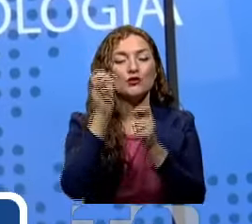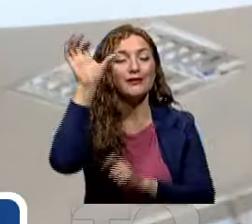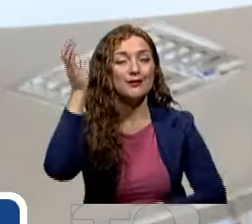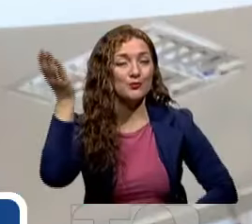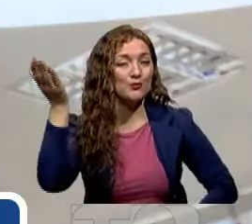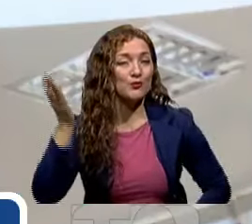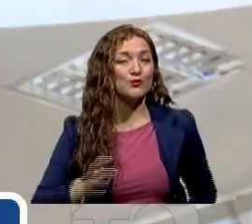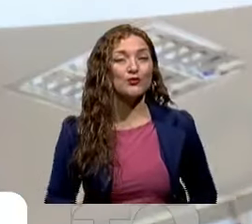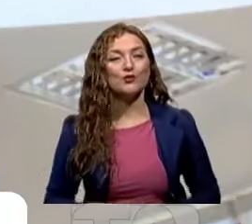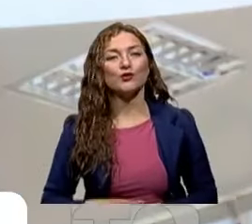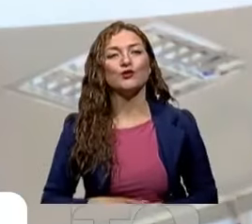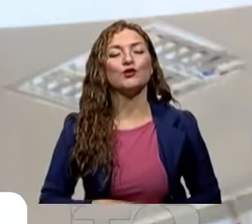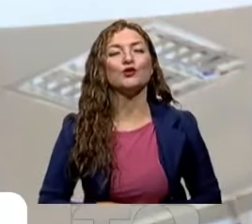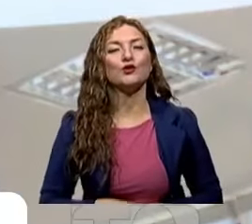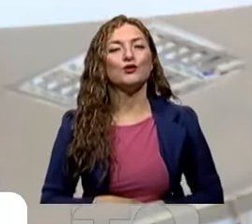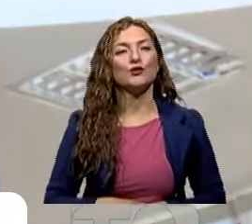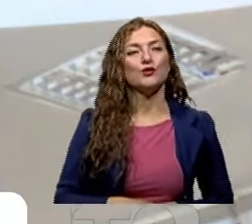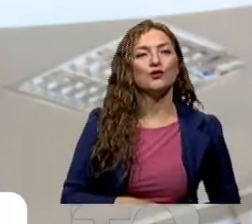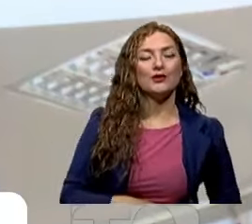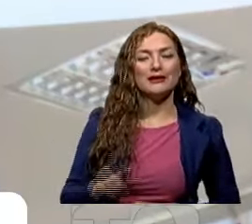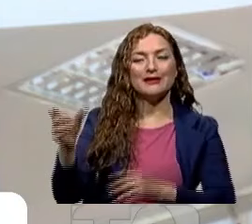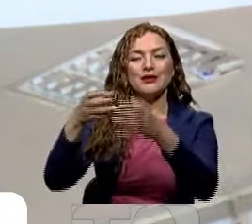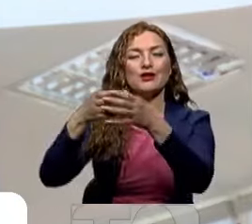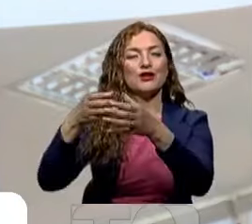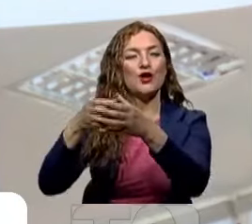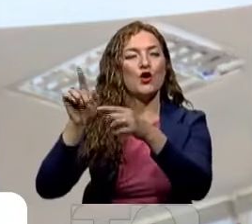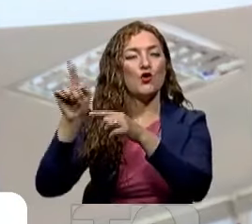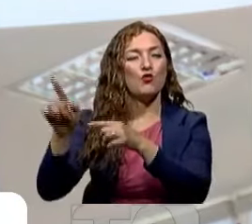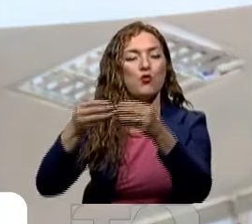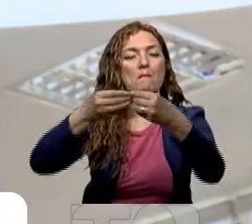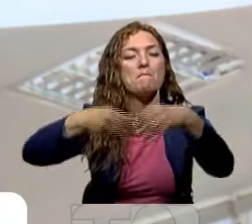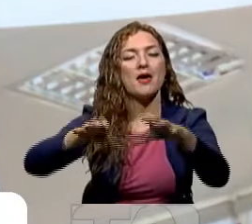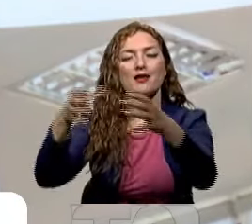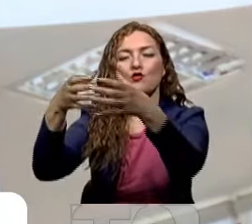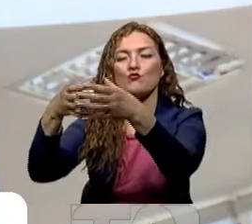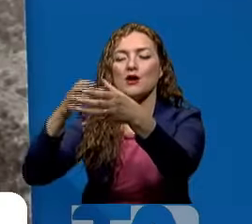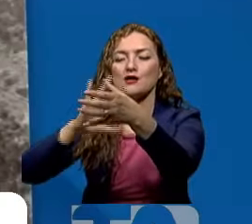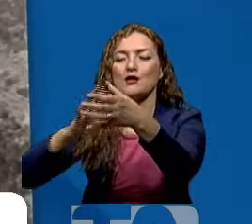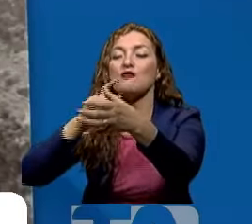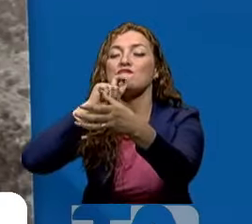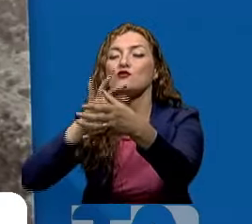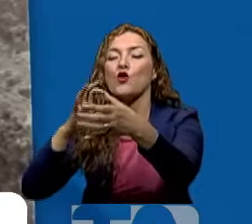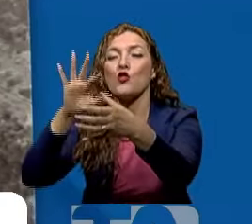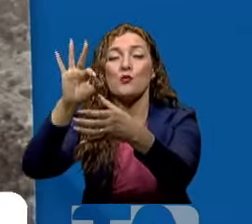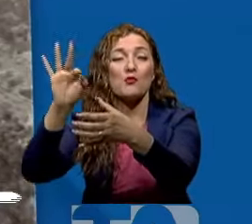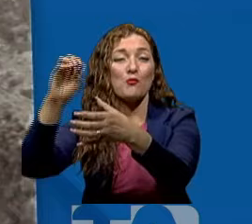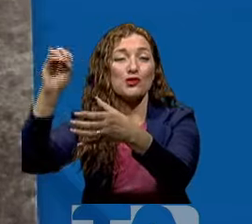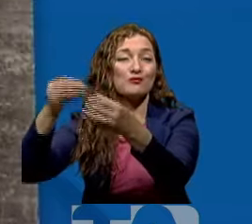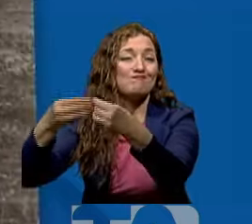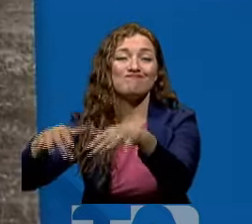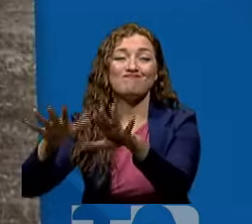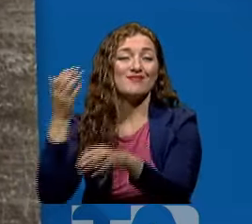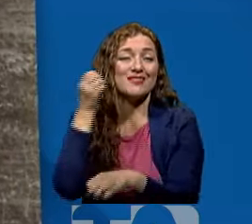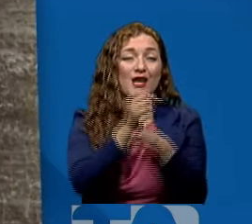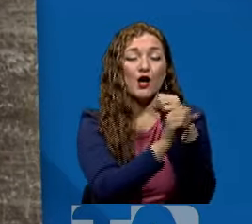INAMI. Actualmente, el glaciar del Carihuairazo ha perdido el 99% de su cobertura glaciar. En 1956, cuando